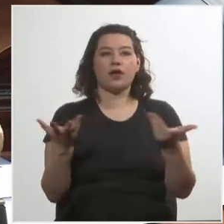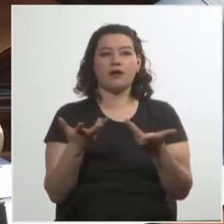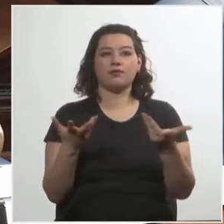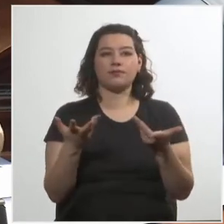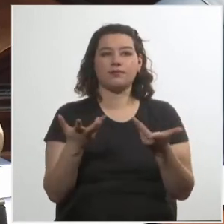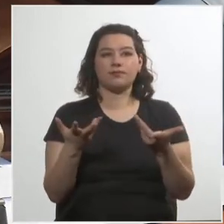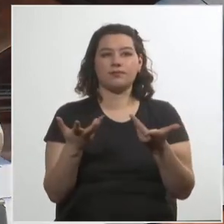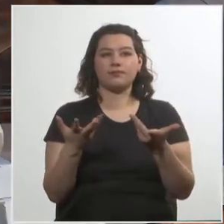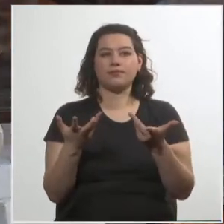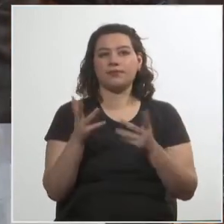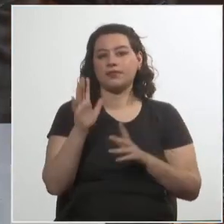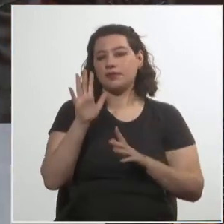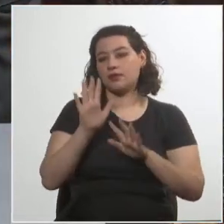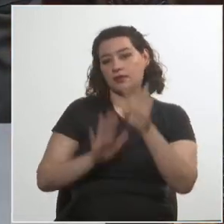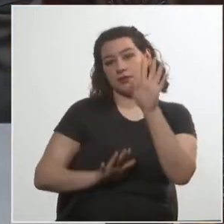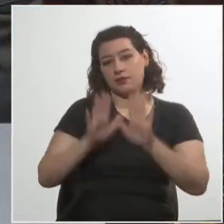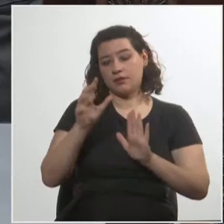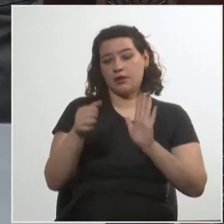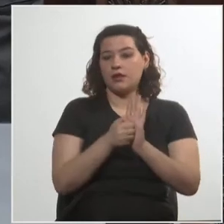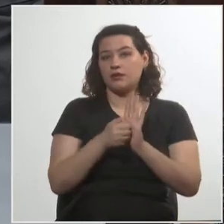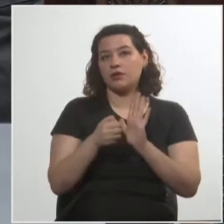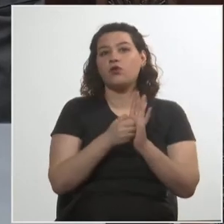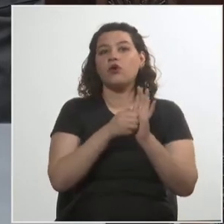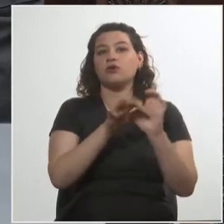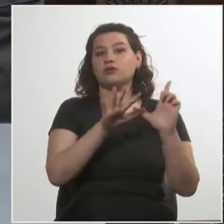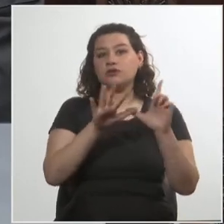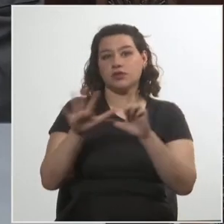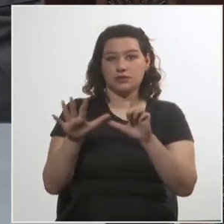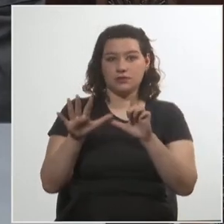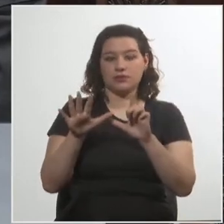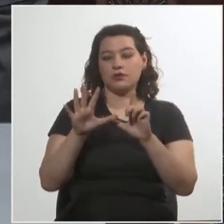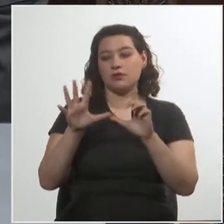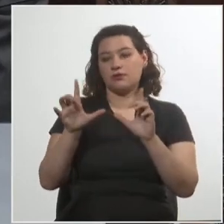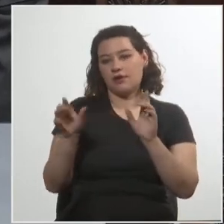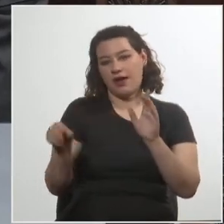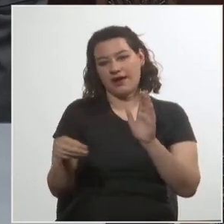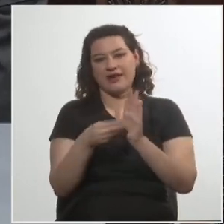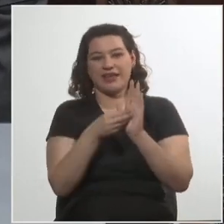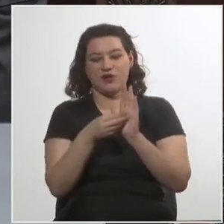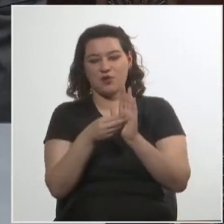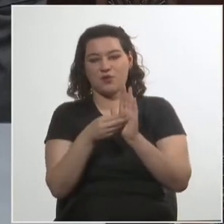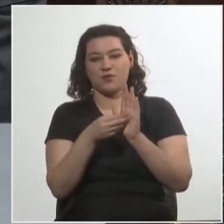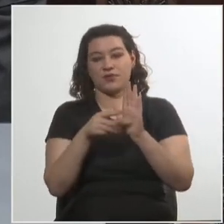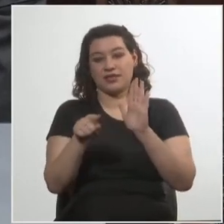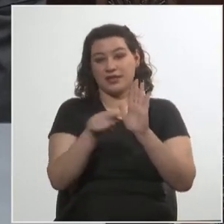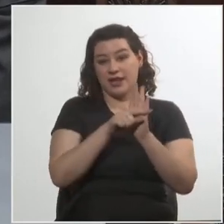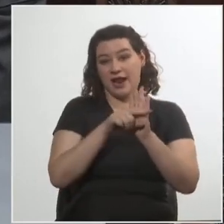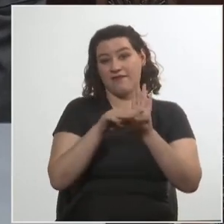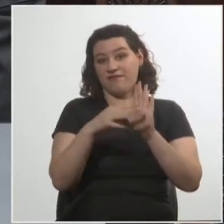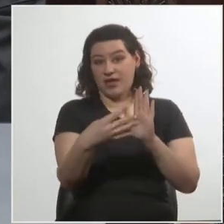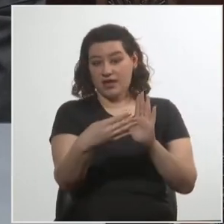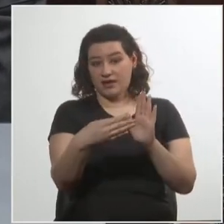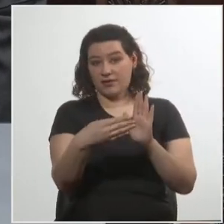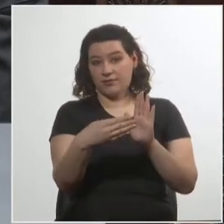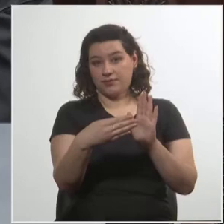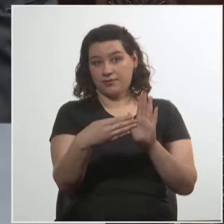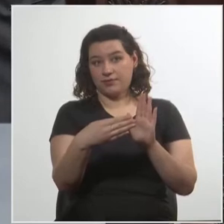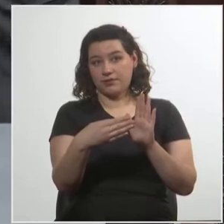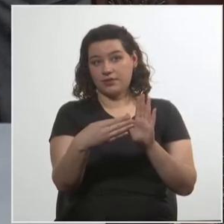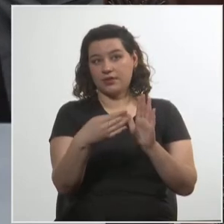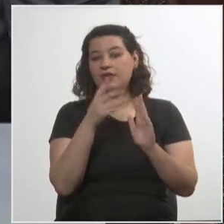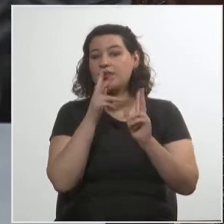vamos a proceder a la votación del artículo siete con el agregado en el literal B cuando